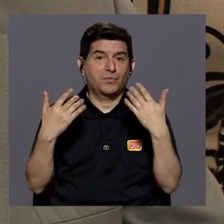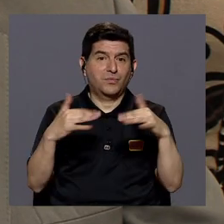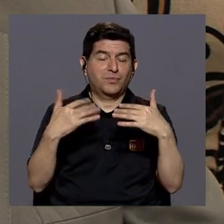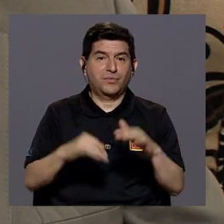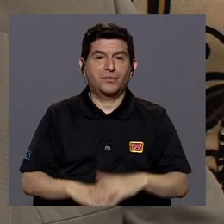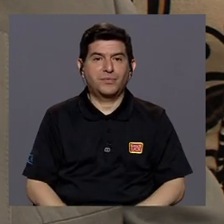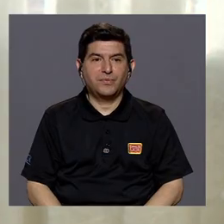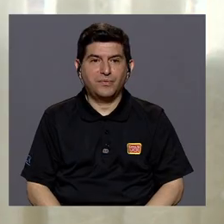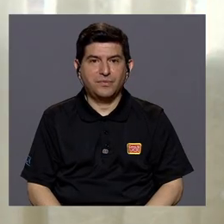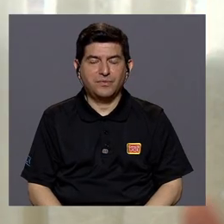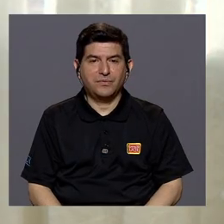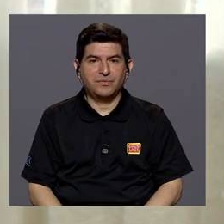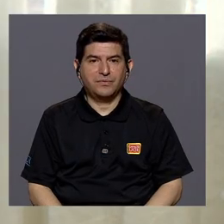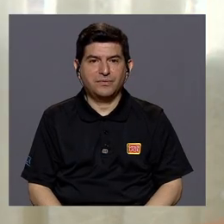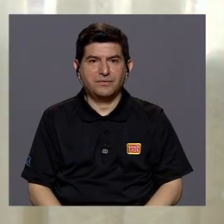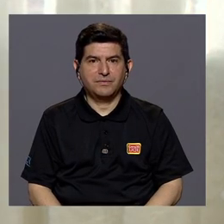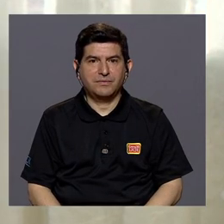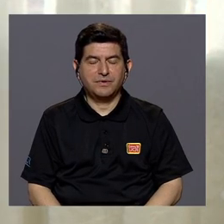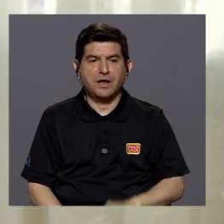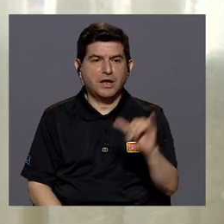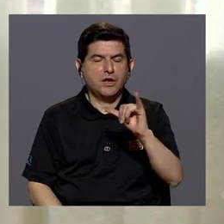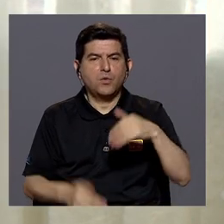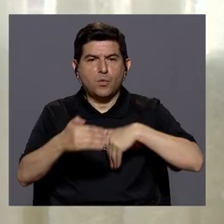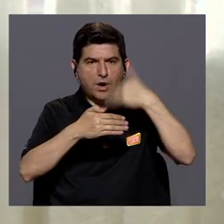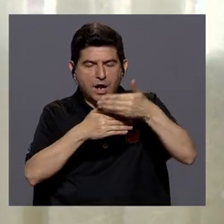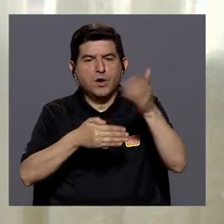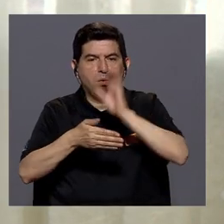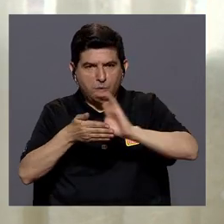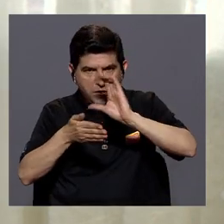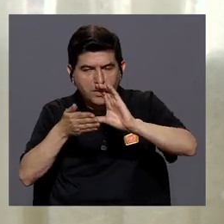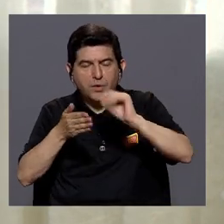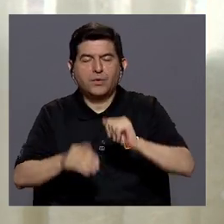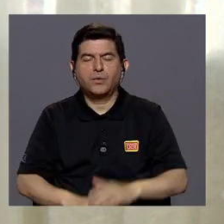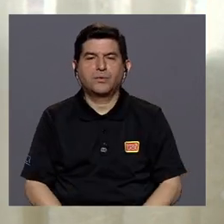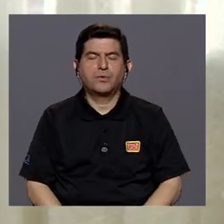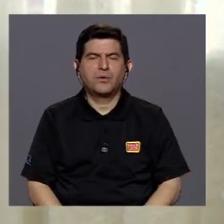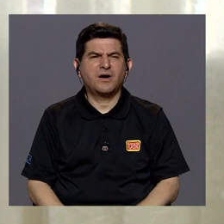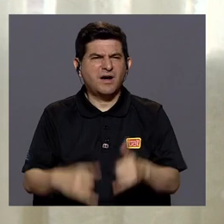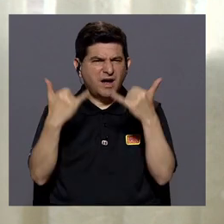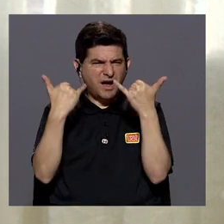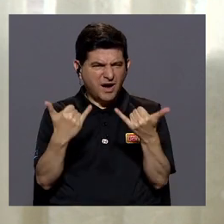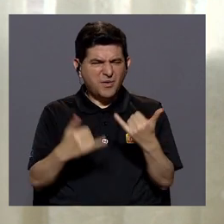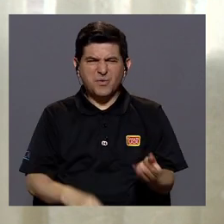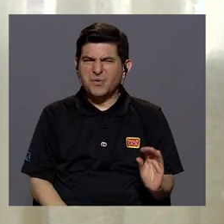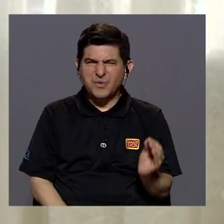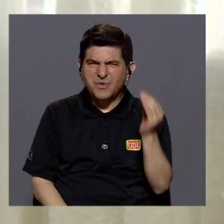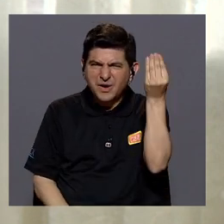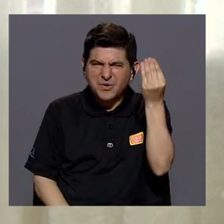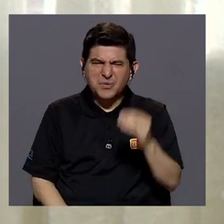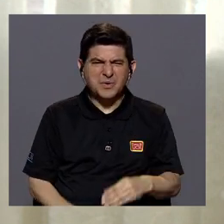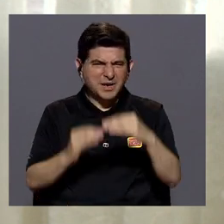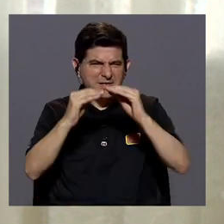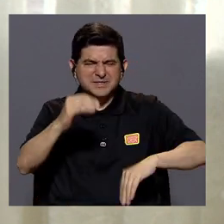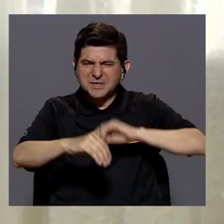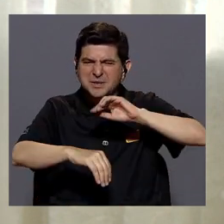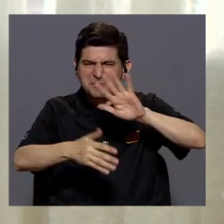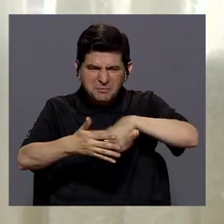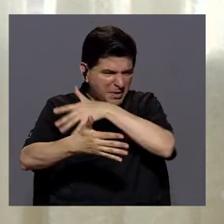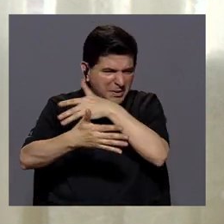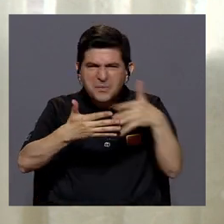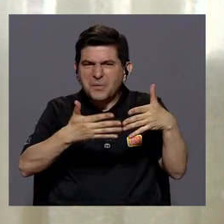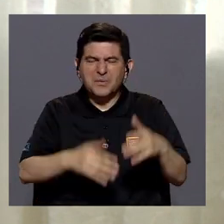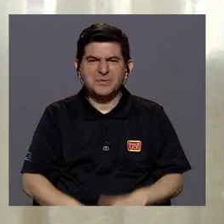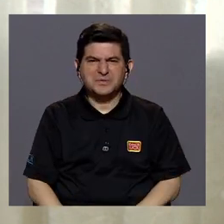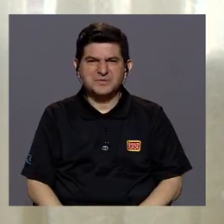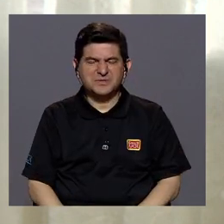y el liceo viene a ser igual. Yo no sé, ahora yo veo que los muchachos van menos horas y los